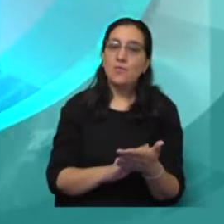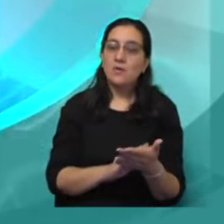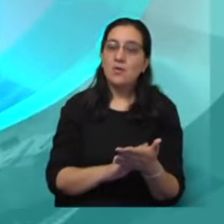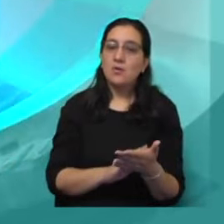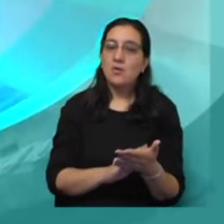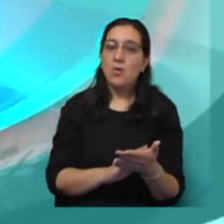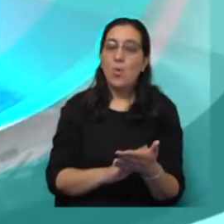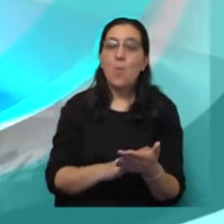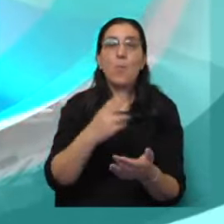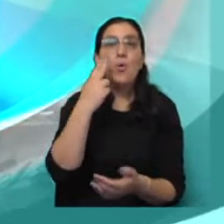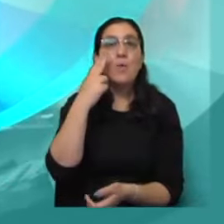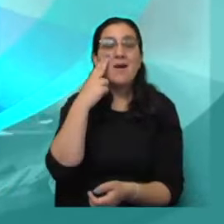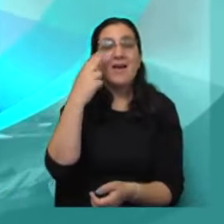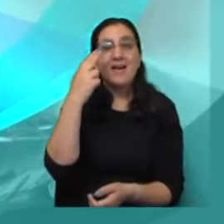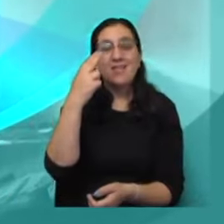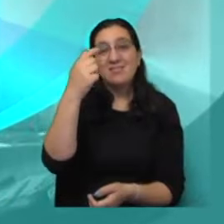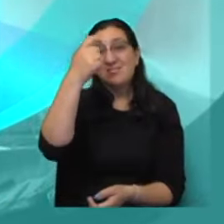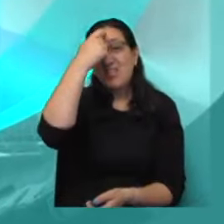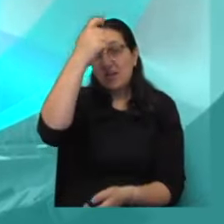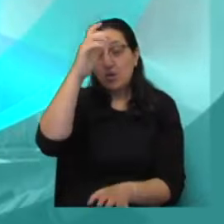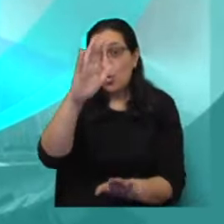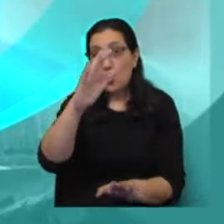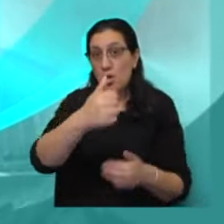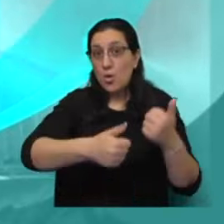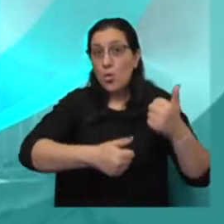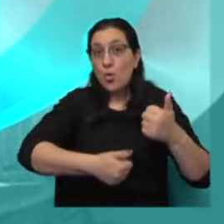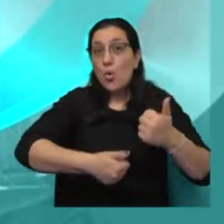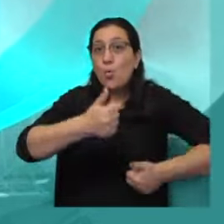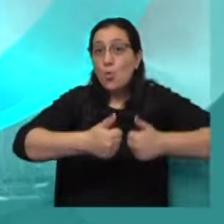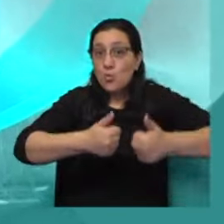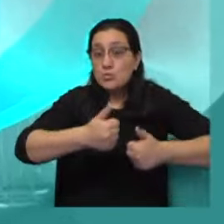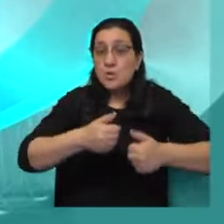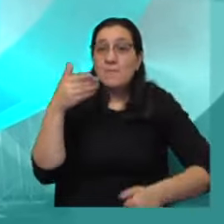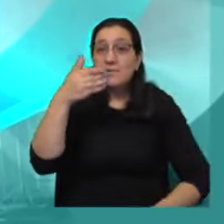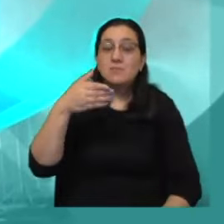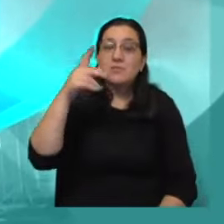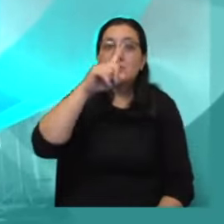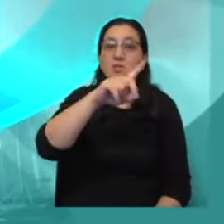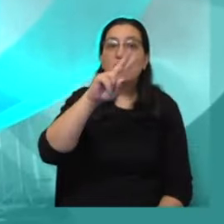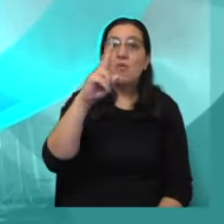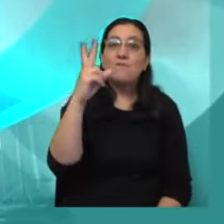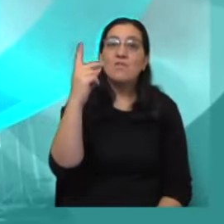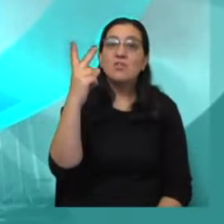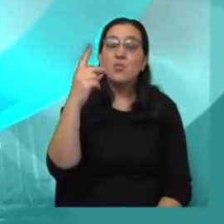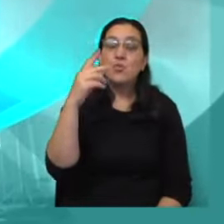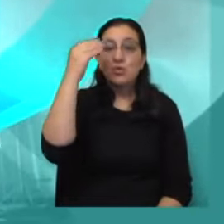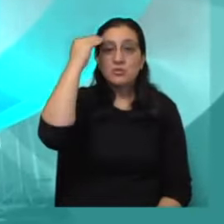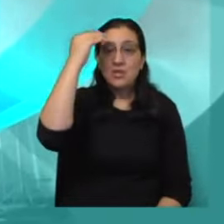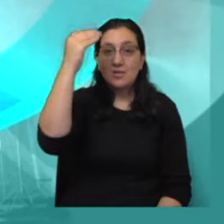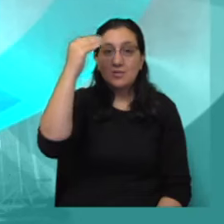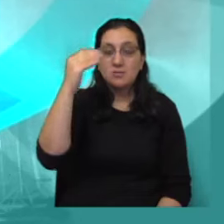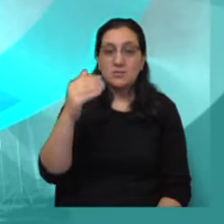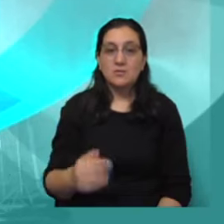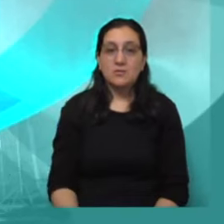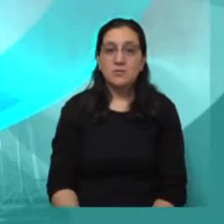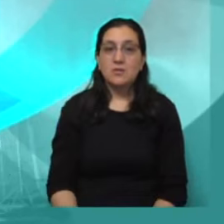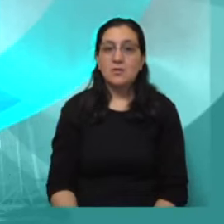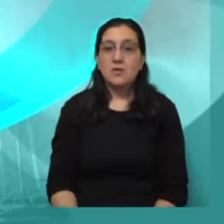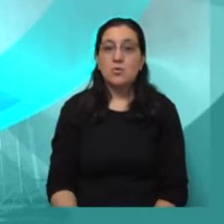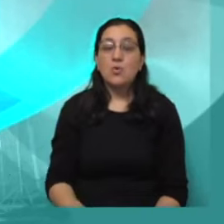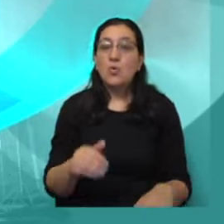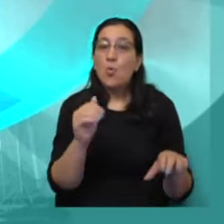desperfecto técnico que hubo en el concurso del que participaron 121 docentes y no, cuando guardaron la prueba